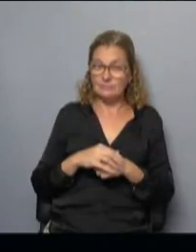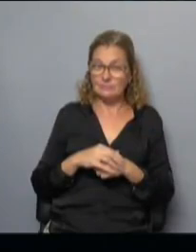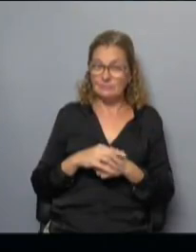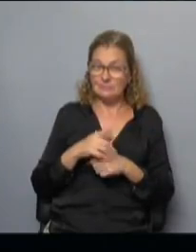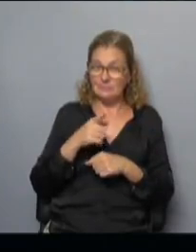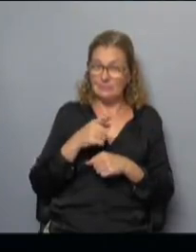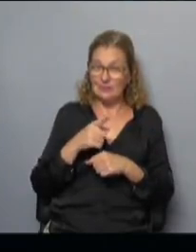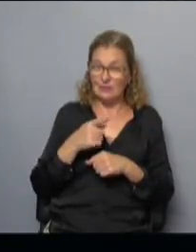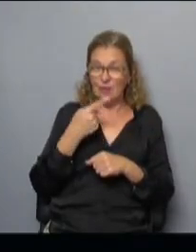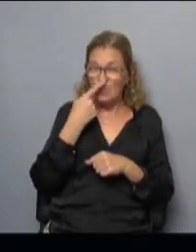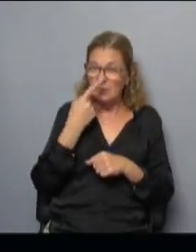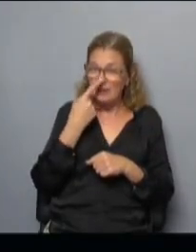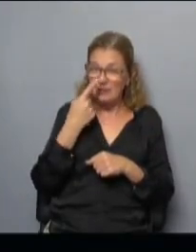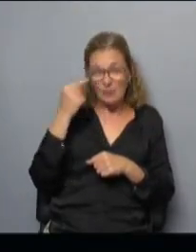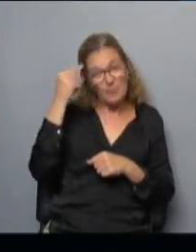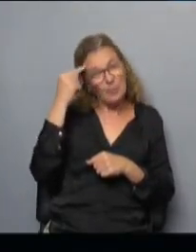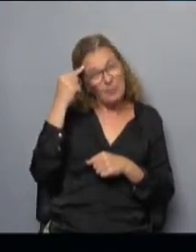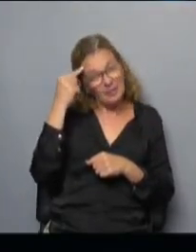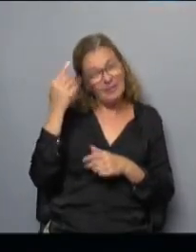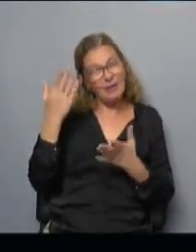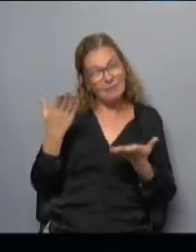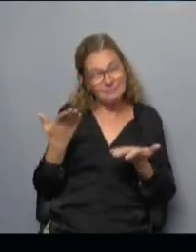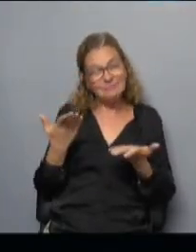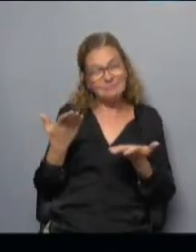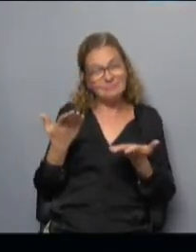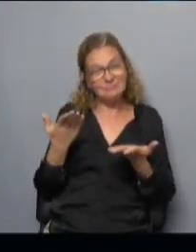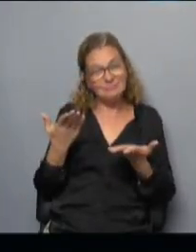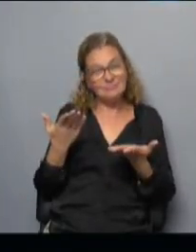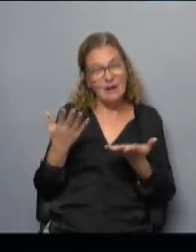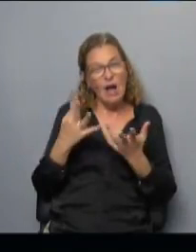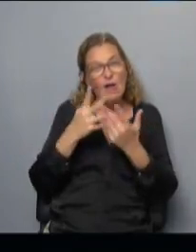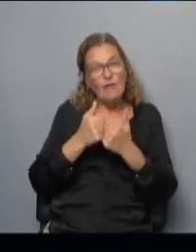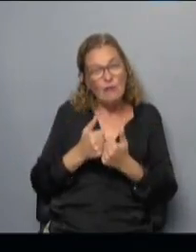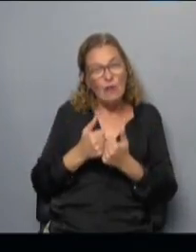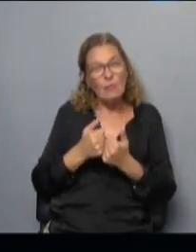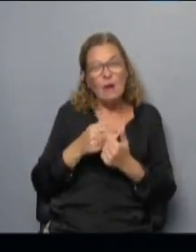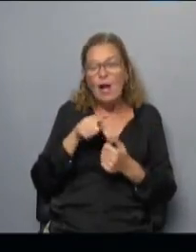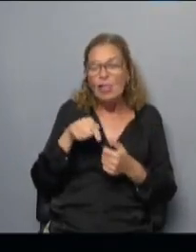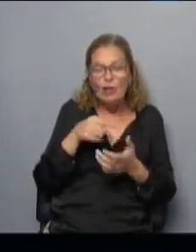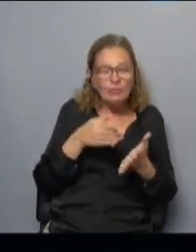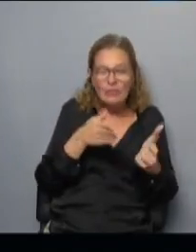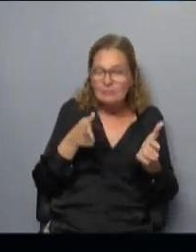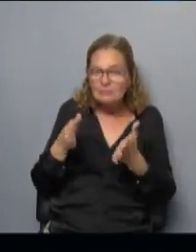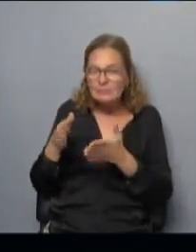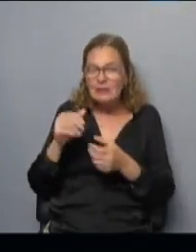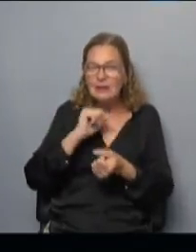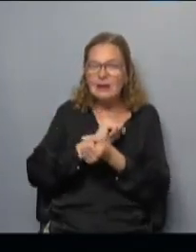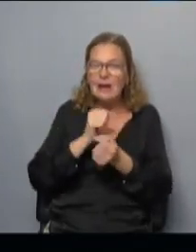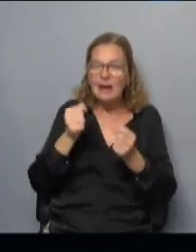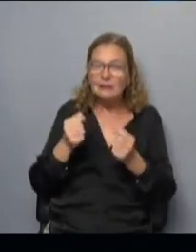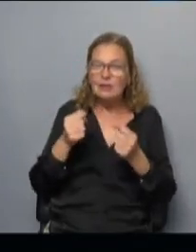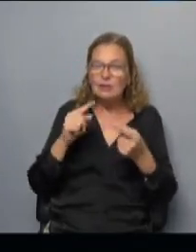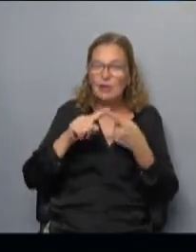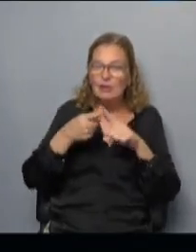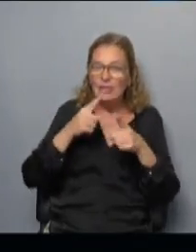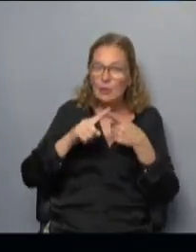y esto quizá sea interesante de poder pensar la estrategia o el rumbo en las calles no se discute porque